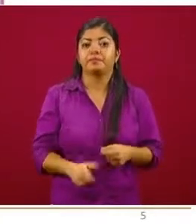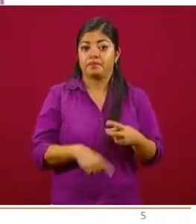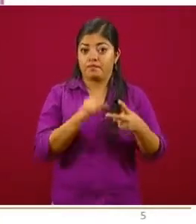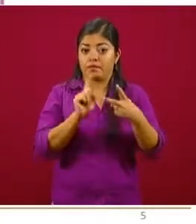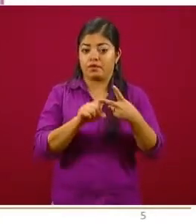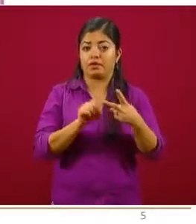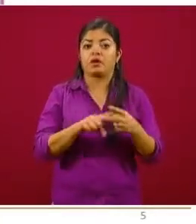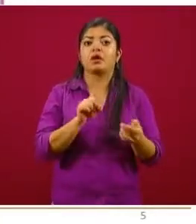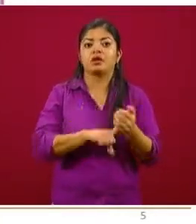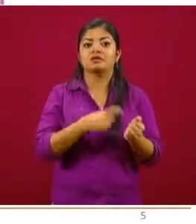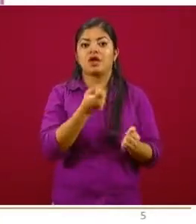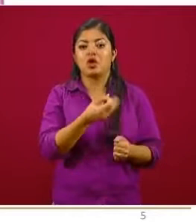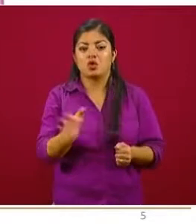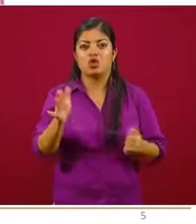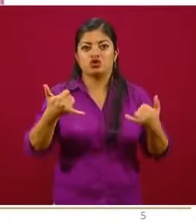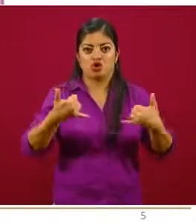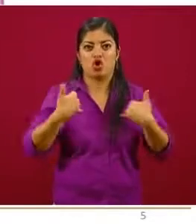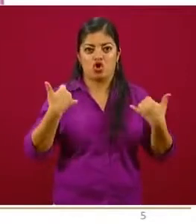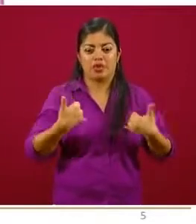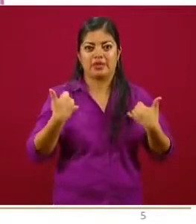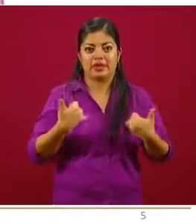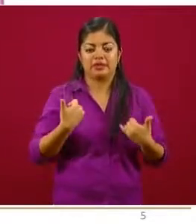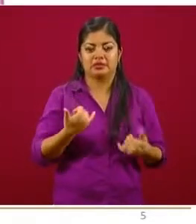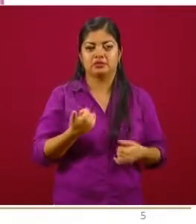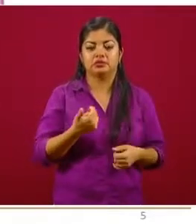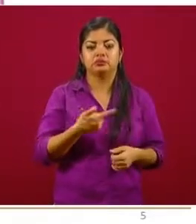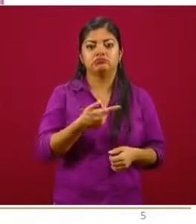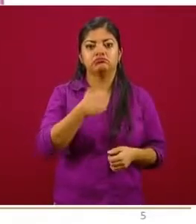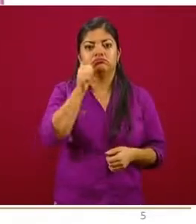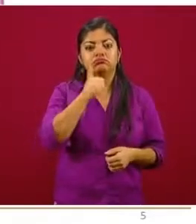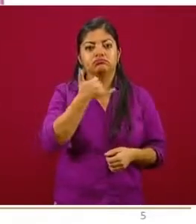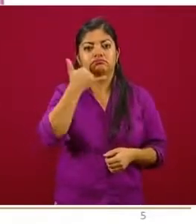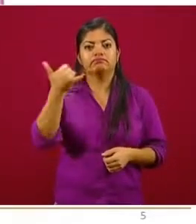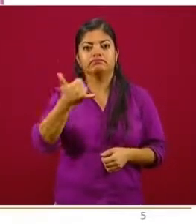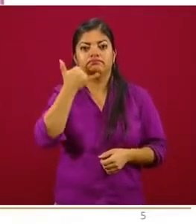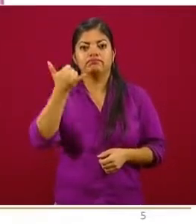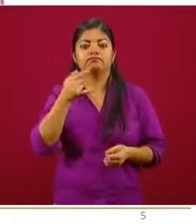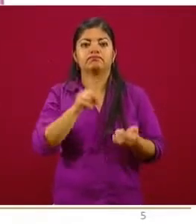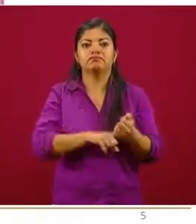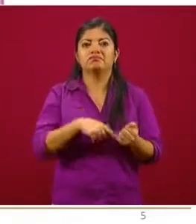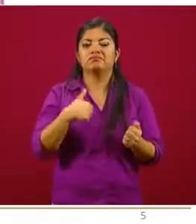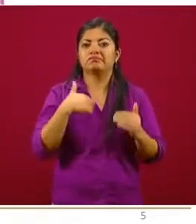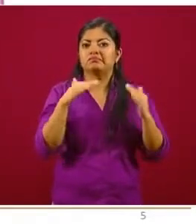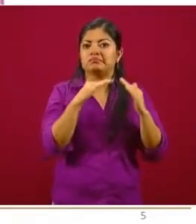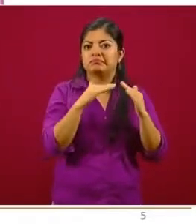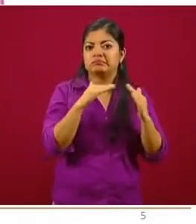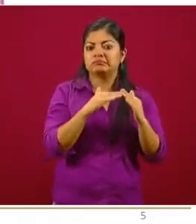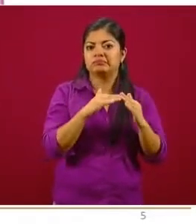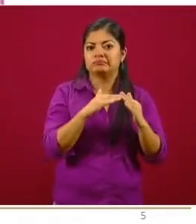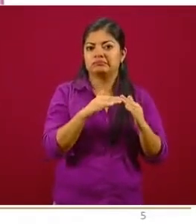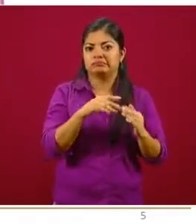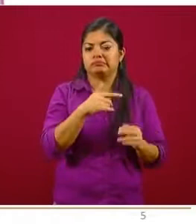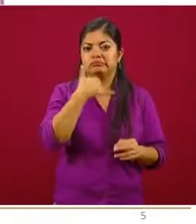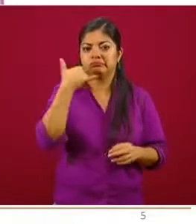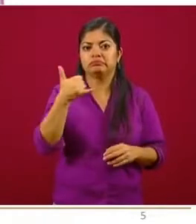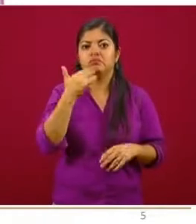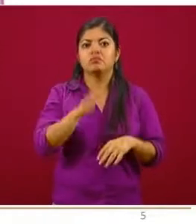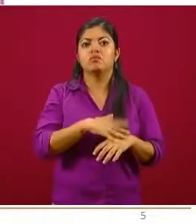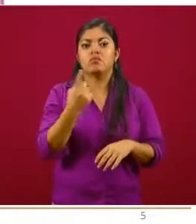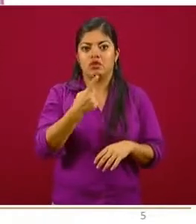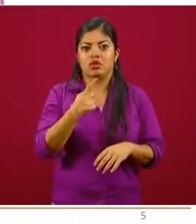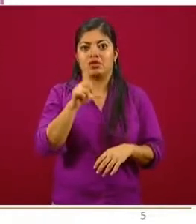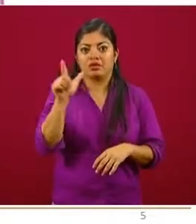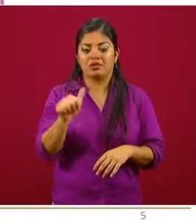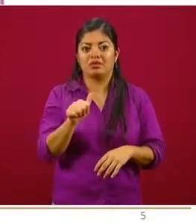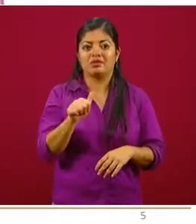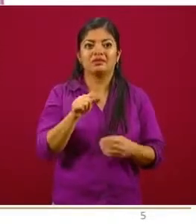han hablado a CONAPRED para solicitar orientación sobre lo que están enfrentando ahorita en sus hogares, porque muchos de ellos y ellas regresaron a sus hogares